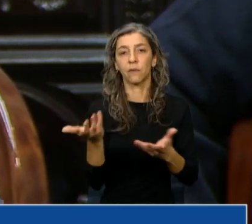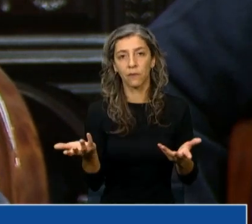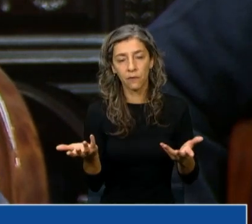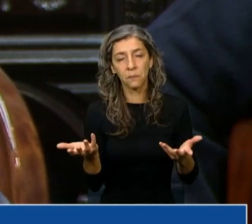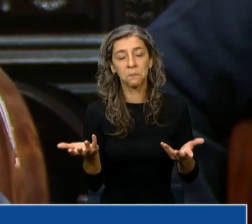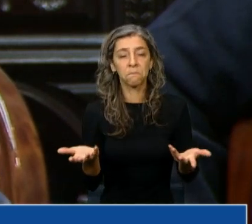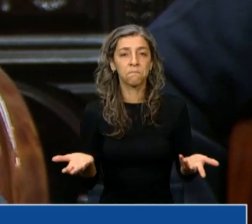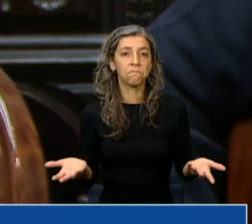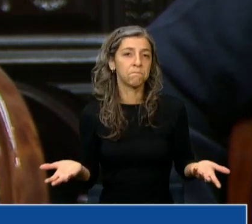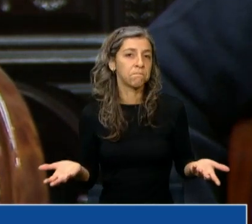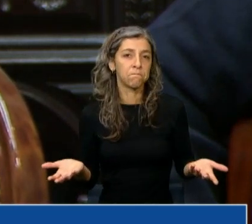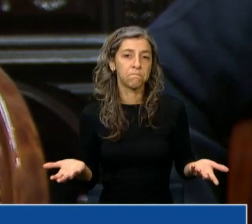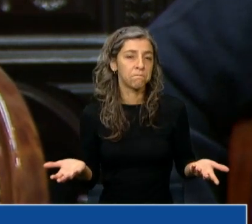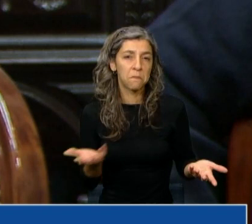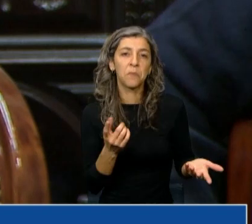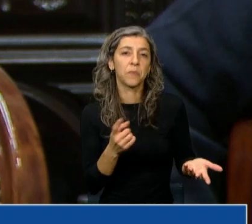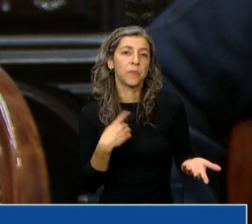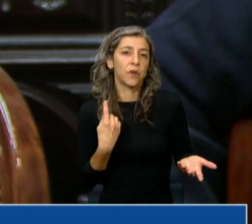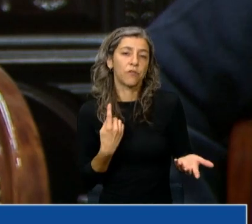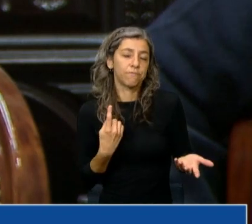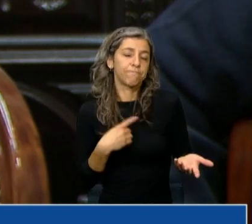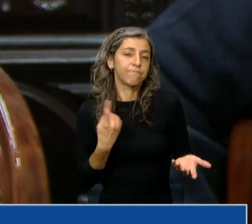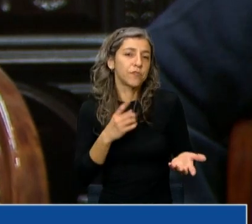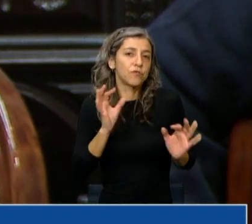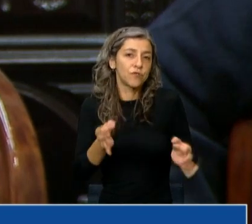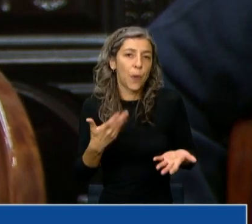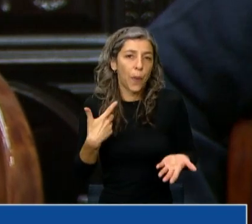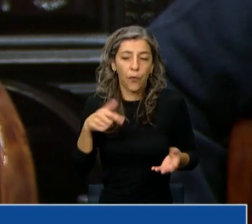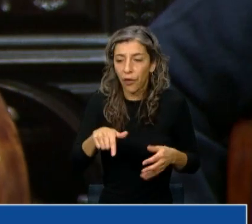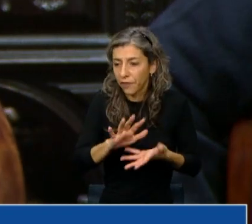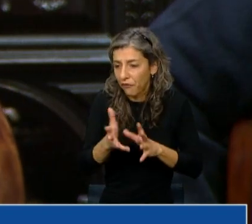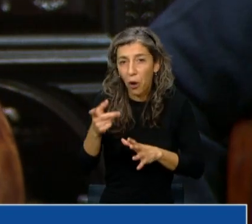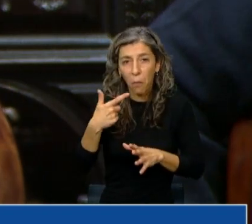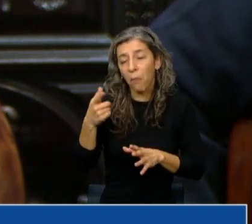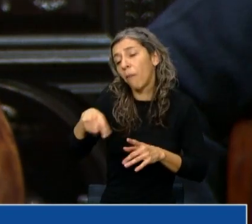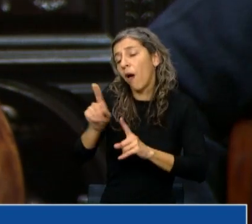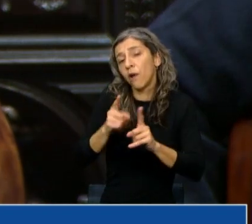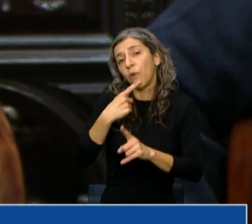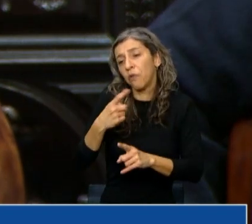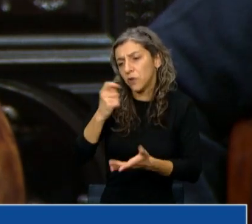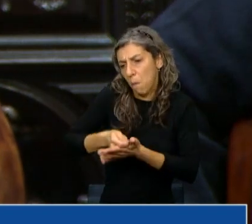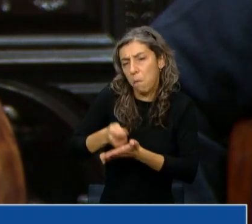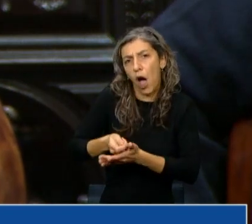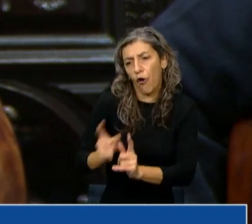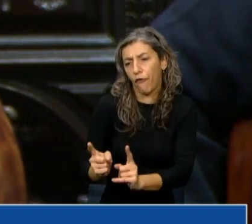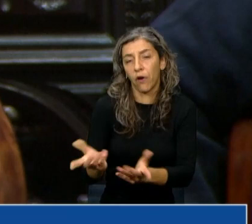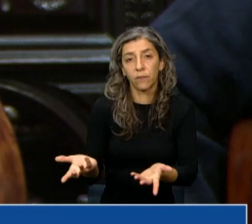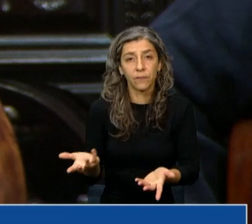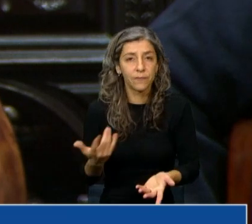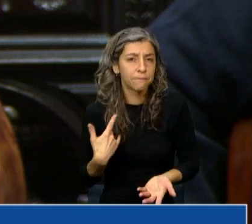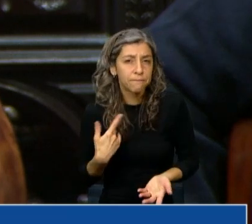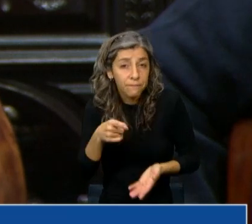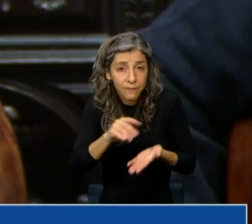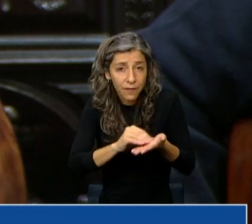esto de que tiene que continuar el pago. Ese diputado es empleado de un